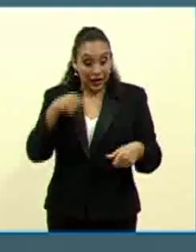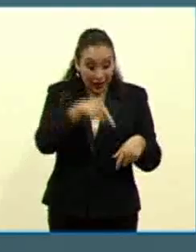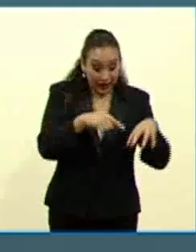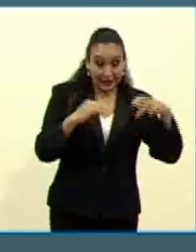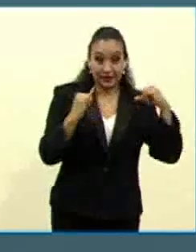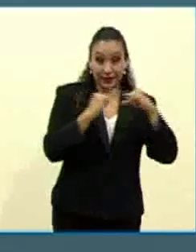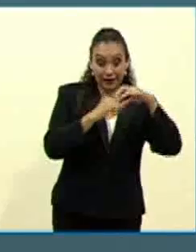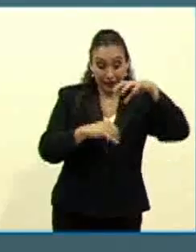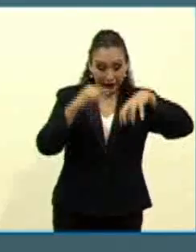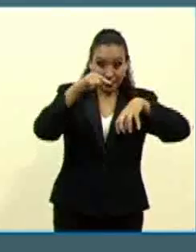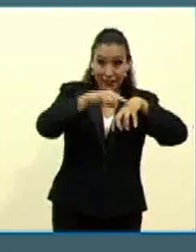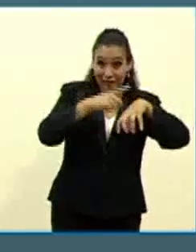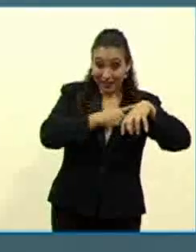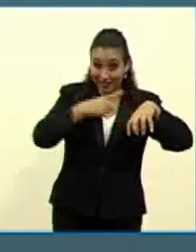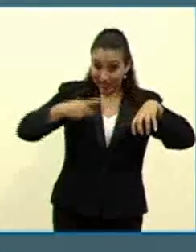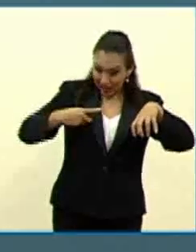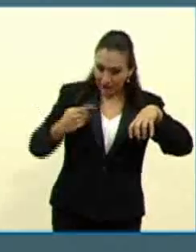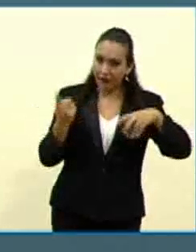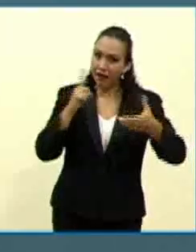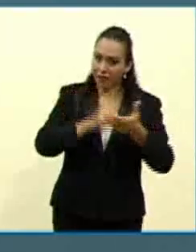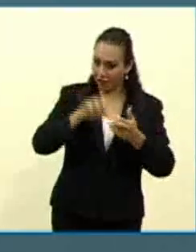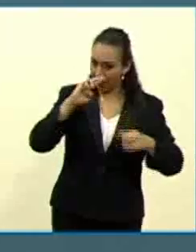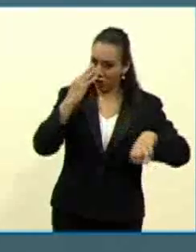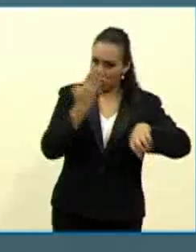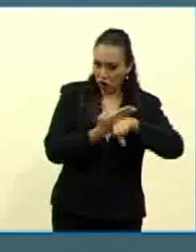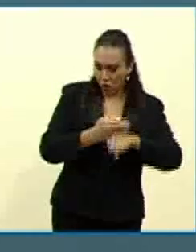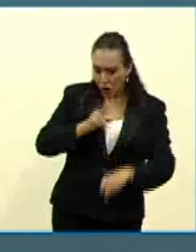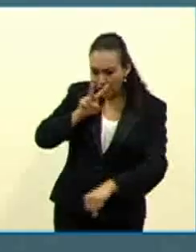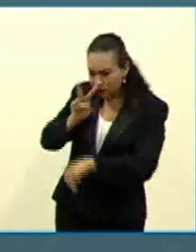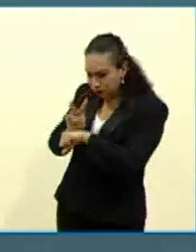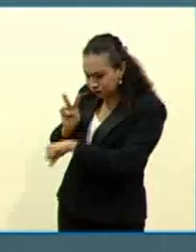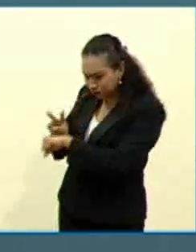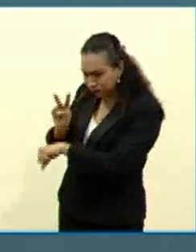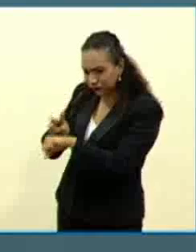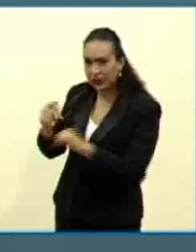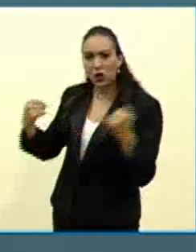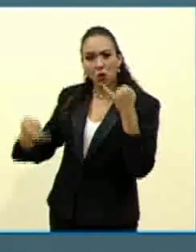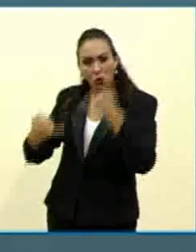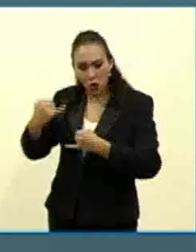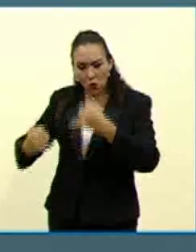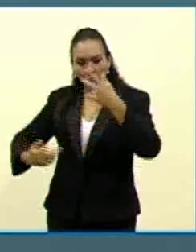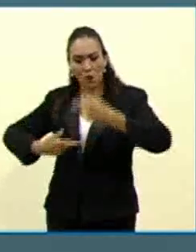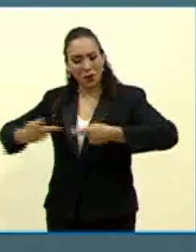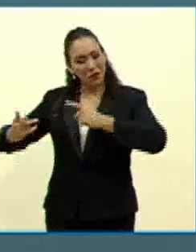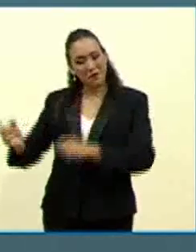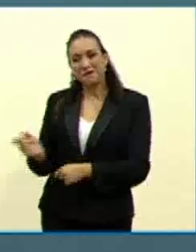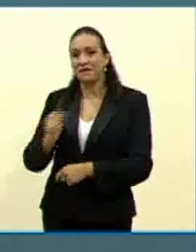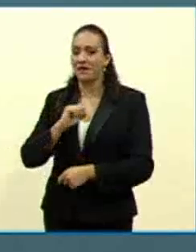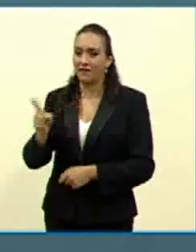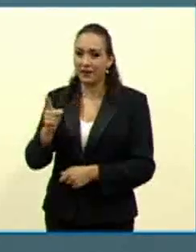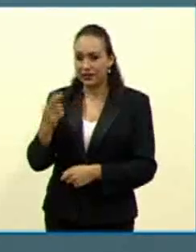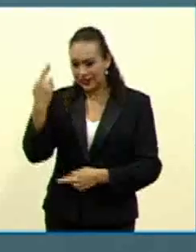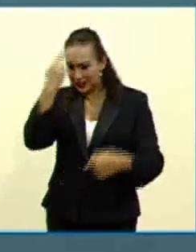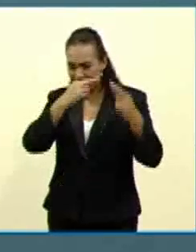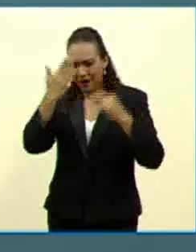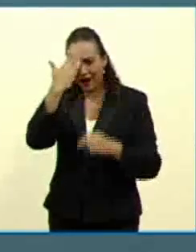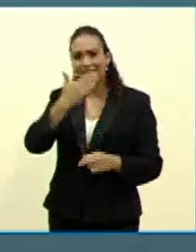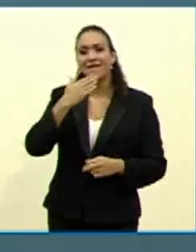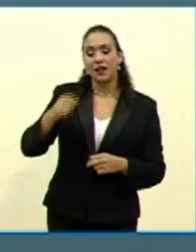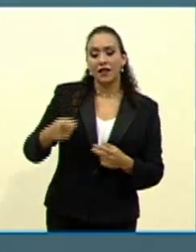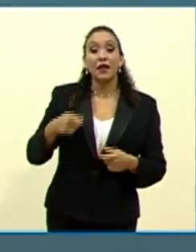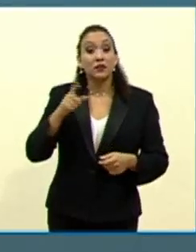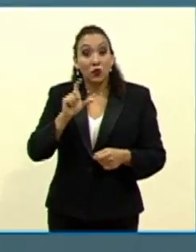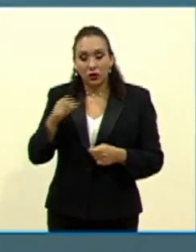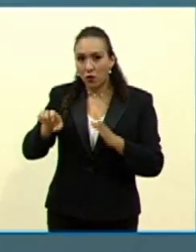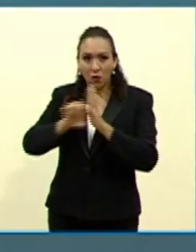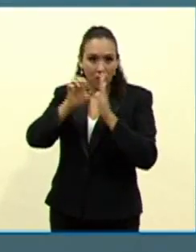con auditorías independientes sobre el funcionamiento de los órganos jurisdiccionales y sobre las decisiones que